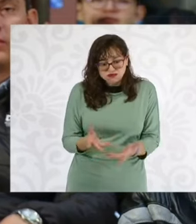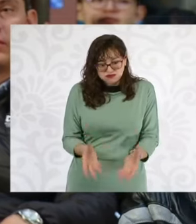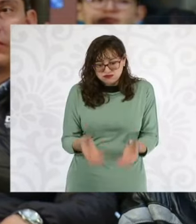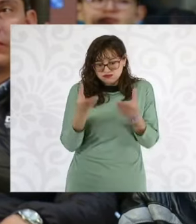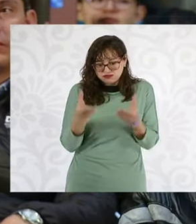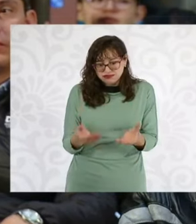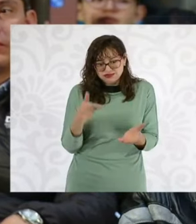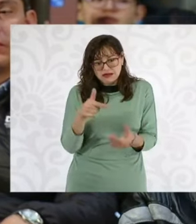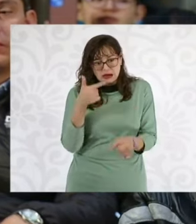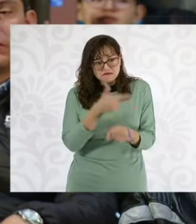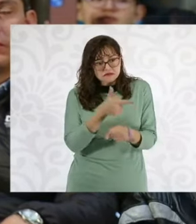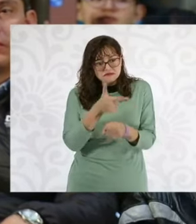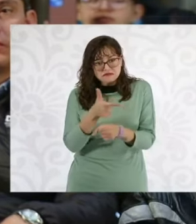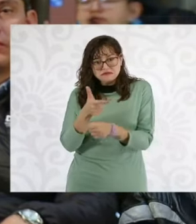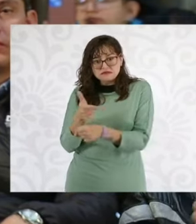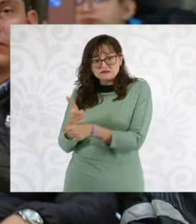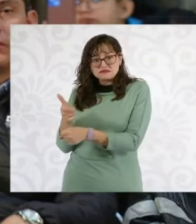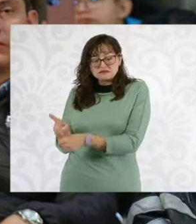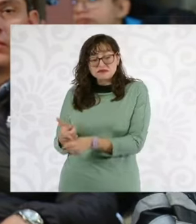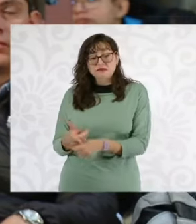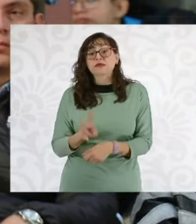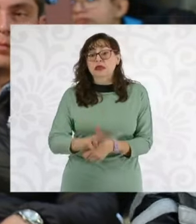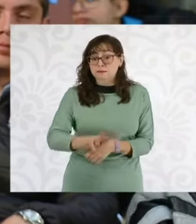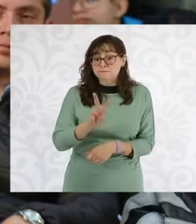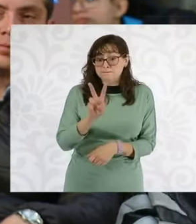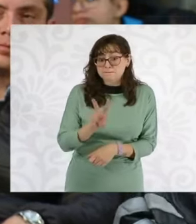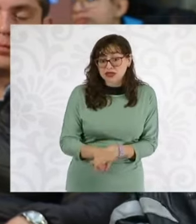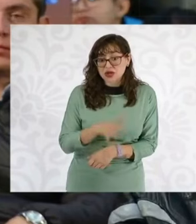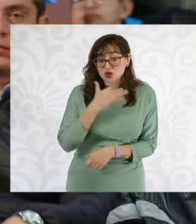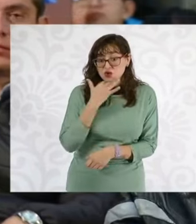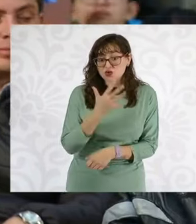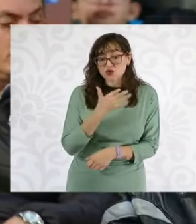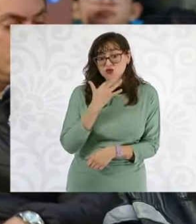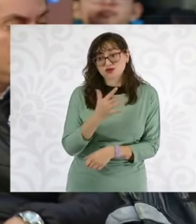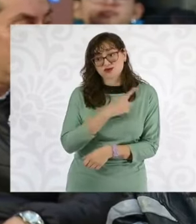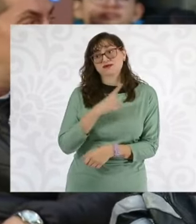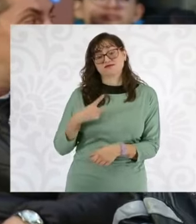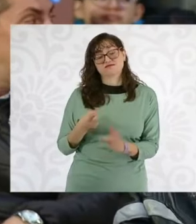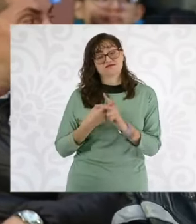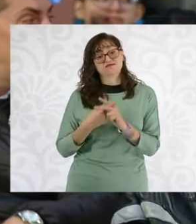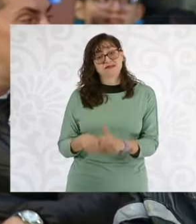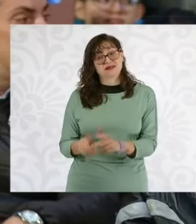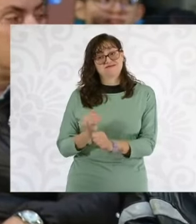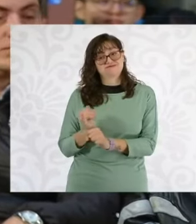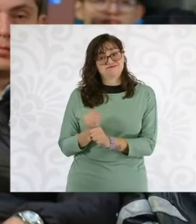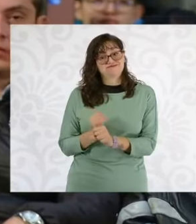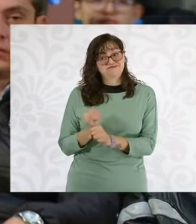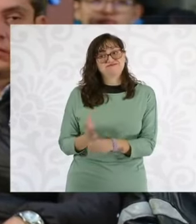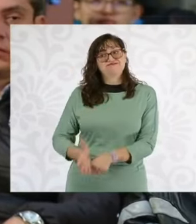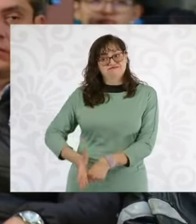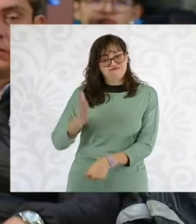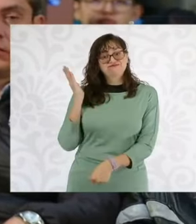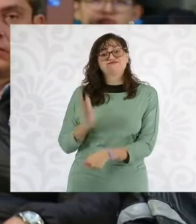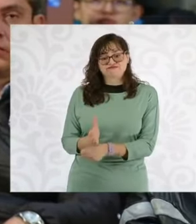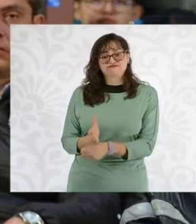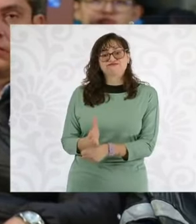para que estos casos, si se demuestra que son hechos de corrupción, pues se pueda ir limpiando y que no haya impunidad, ya